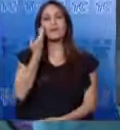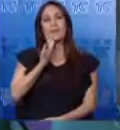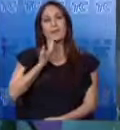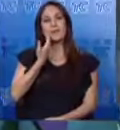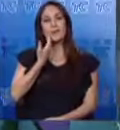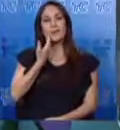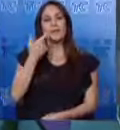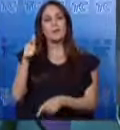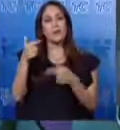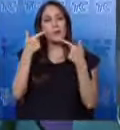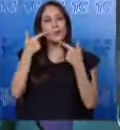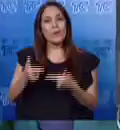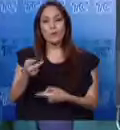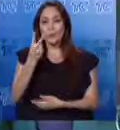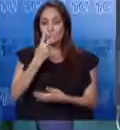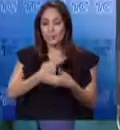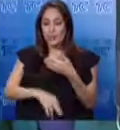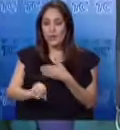va a cuidar de tu hijo